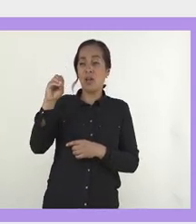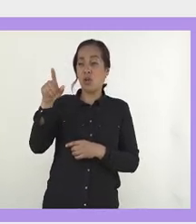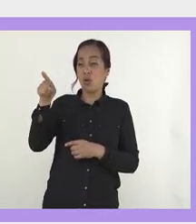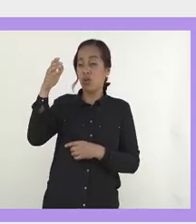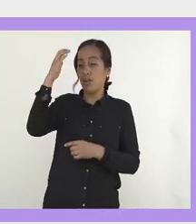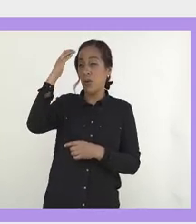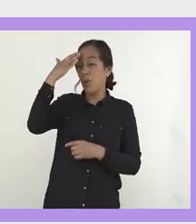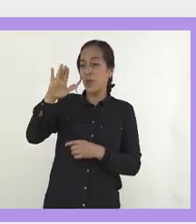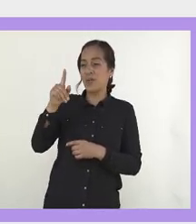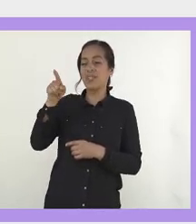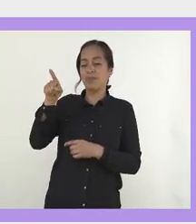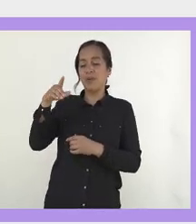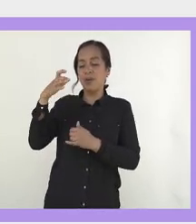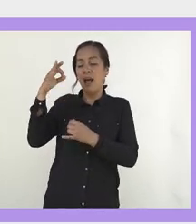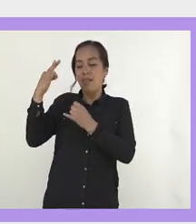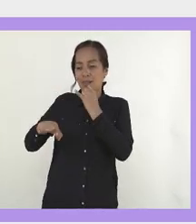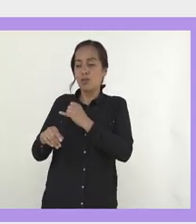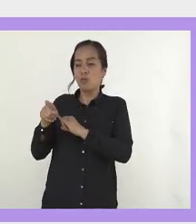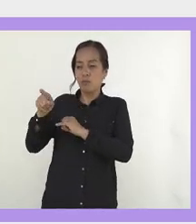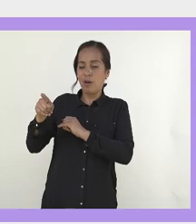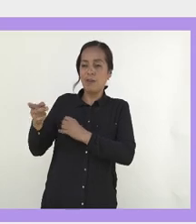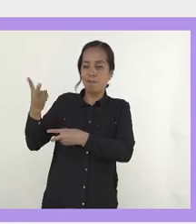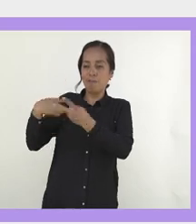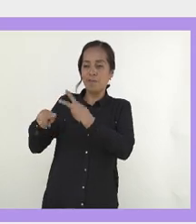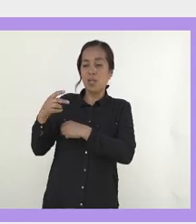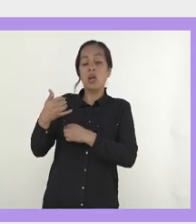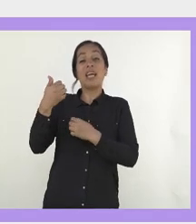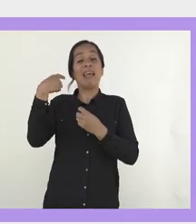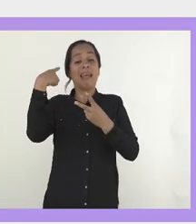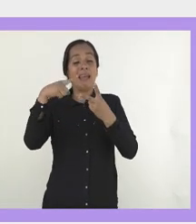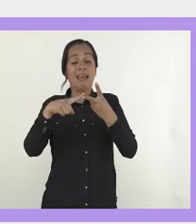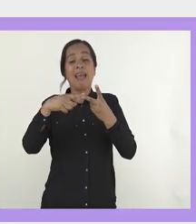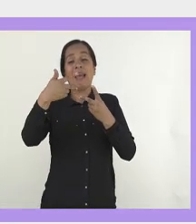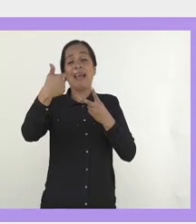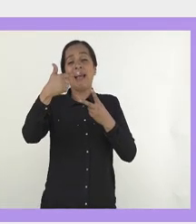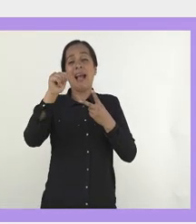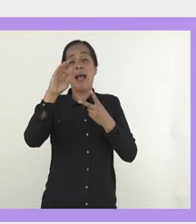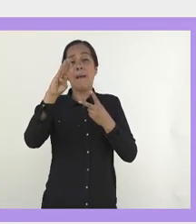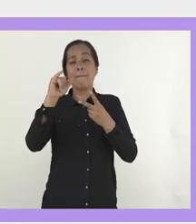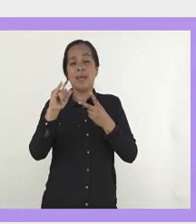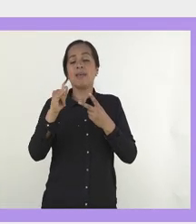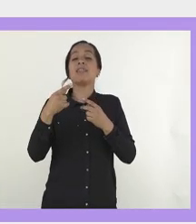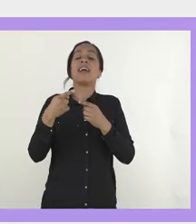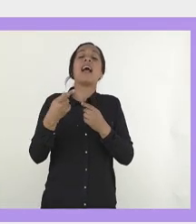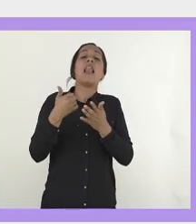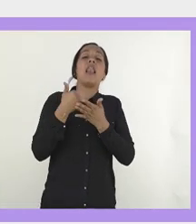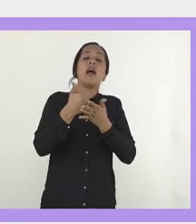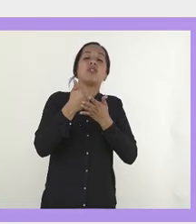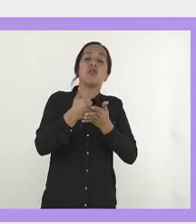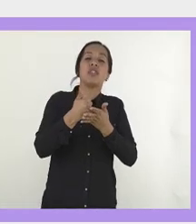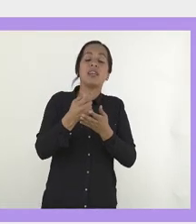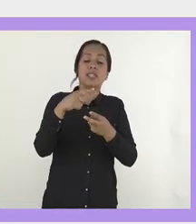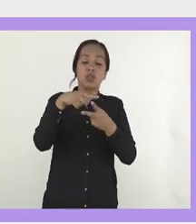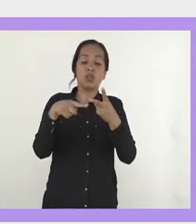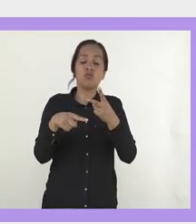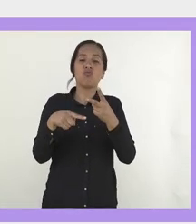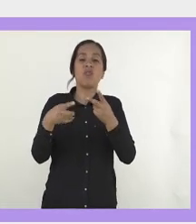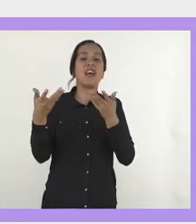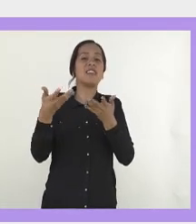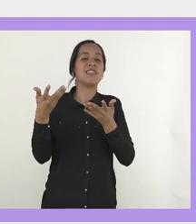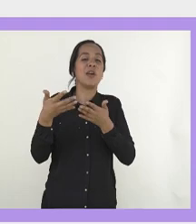conocer terminando y Gaby que es su su auxiliar diseñaron un modelo de juego